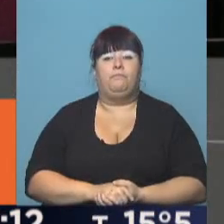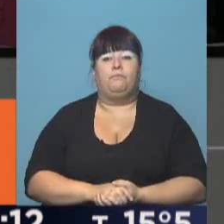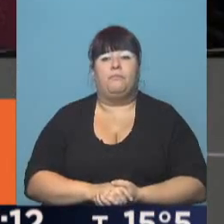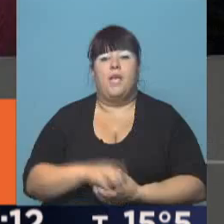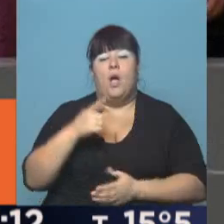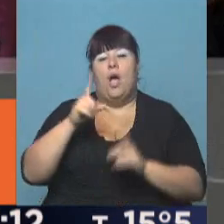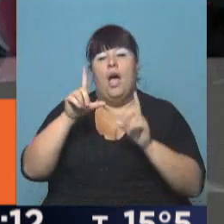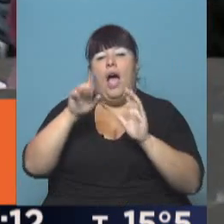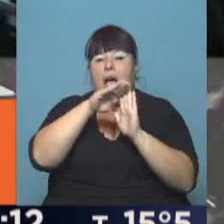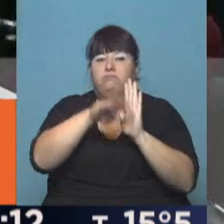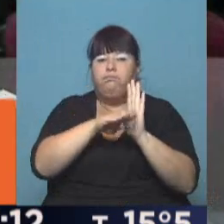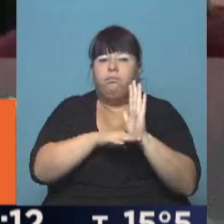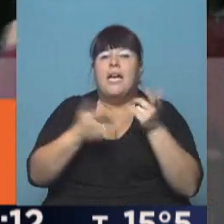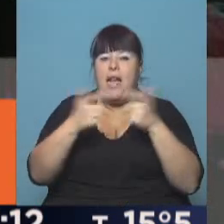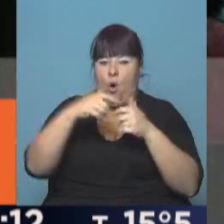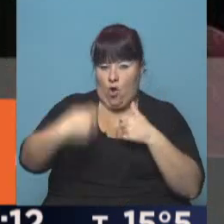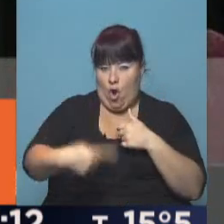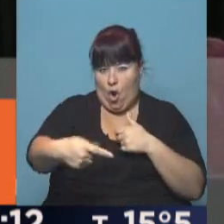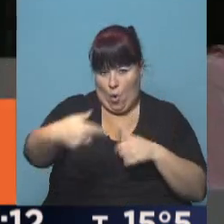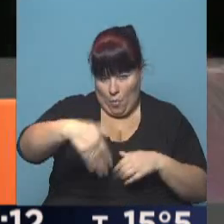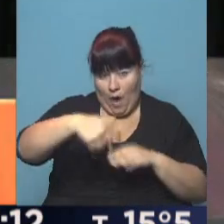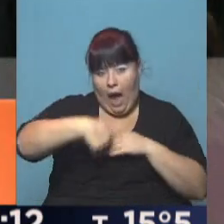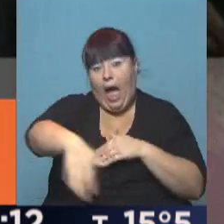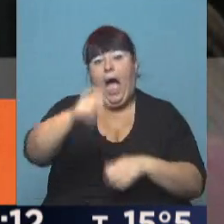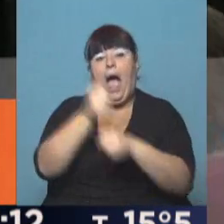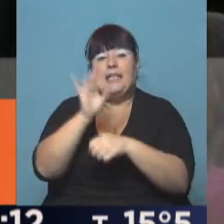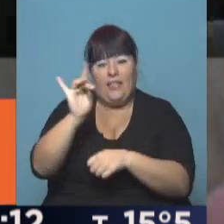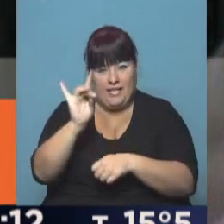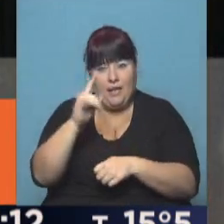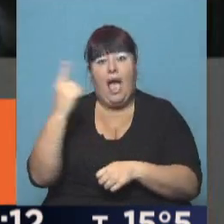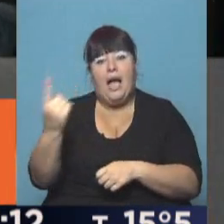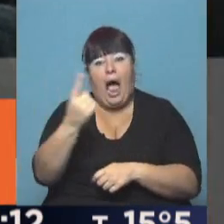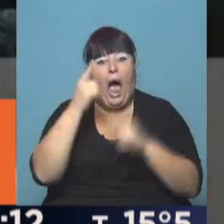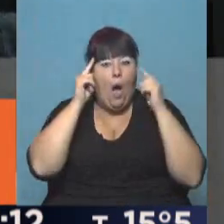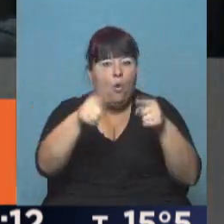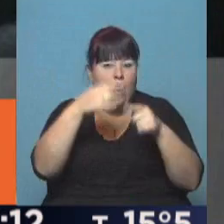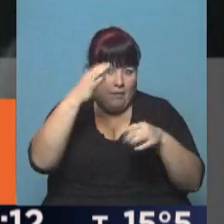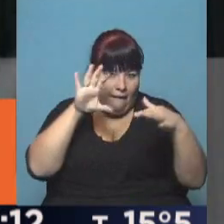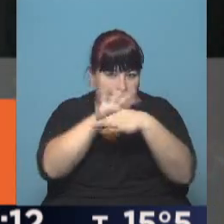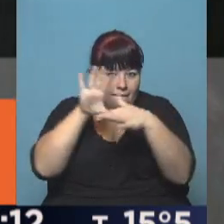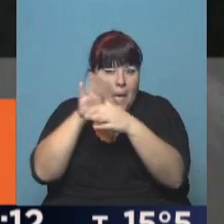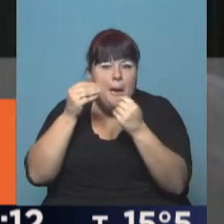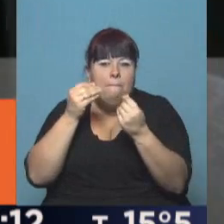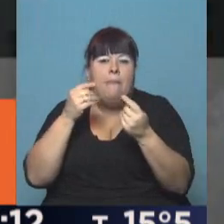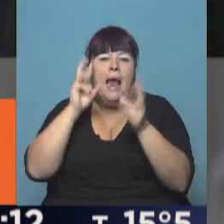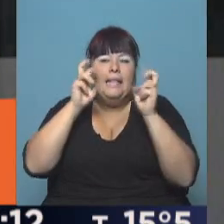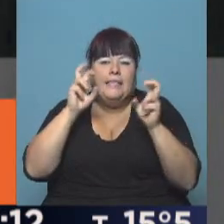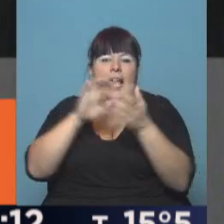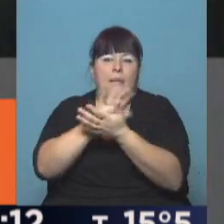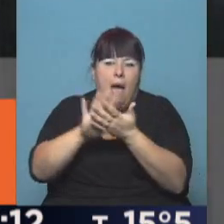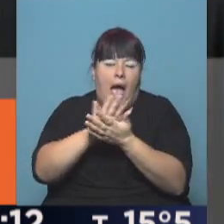hay un cronograma de reuniones que se van a llevar de aquí a fin de año, cada uno de ellos con objetivos específicos para ir removiendo los